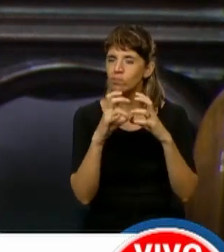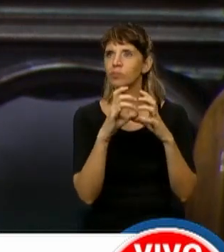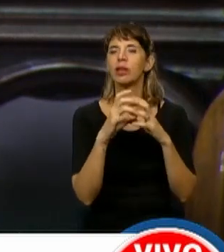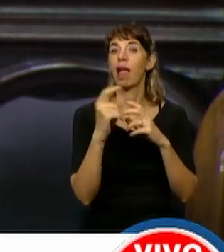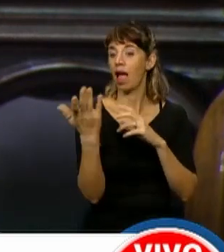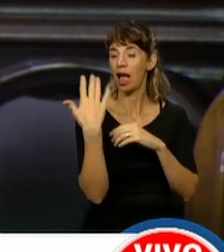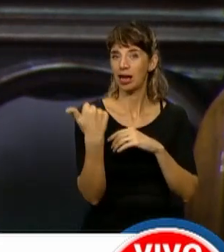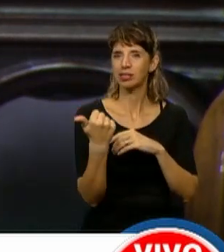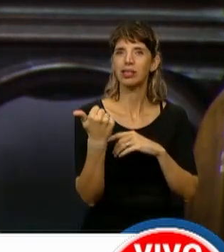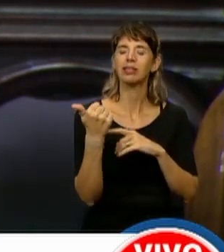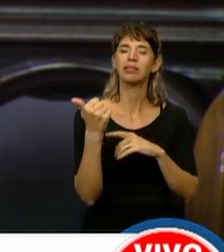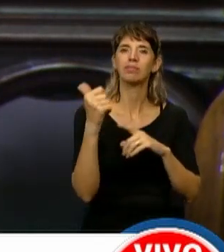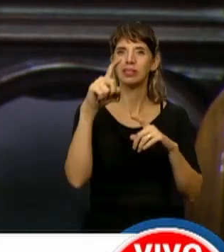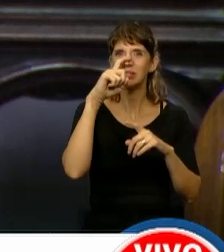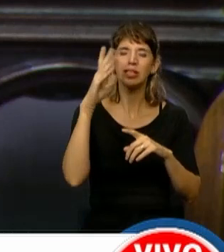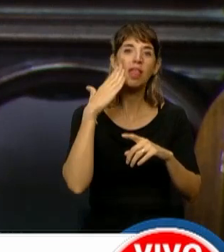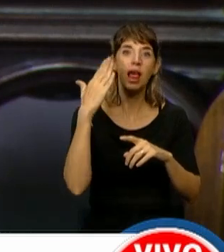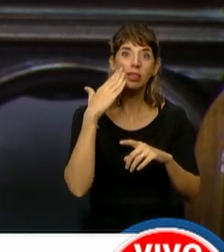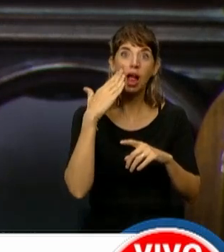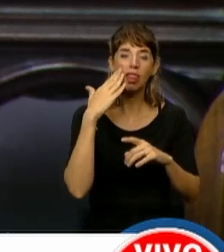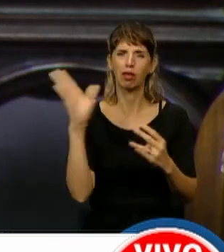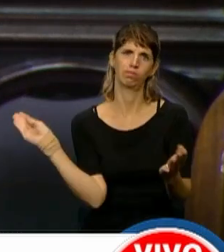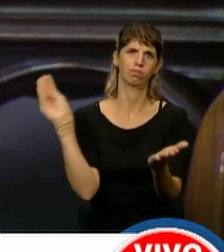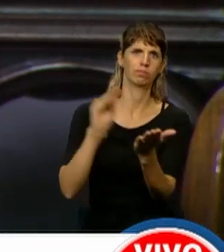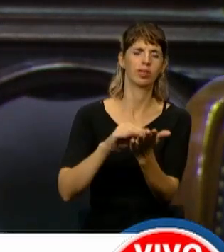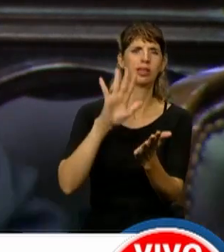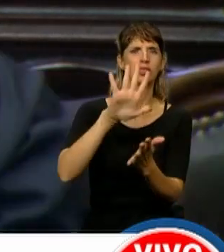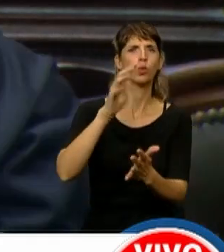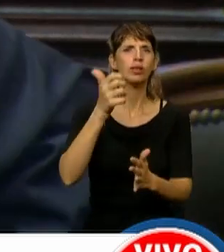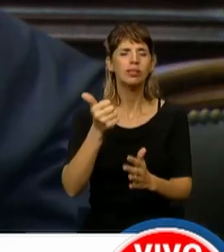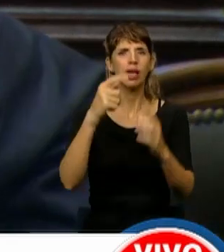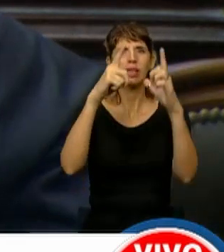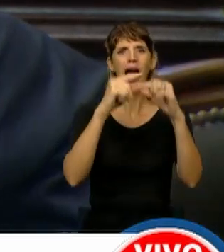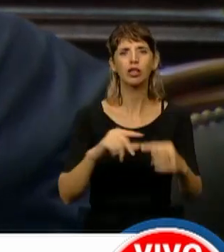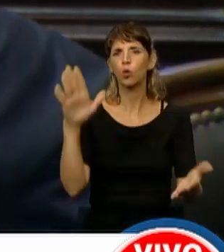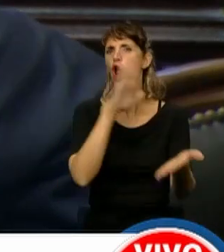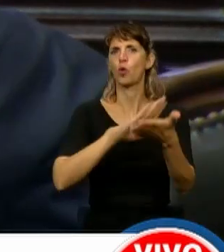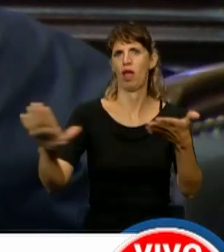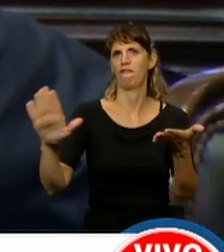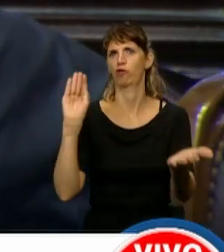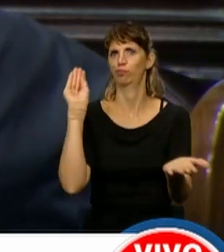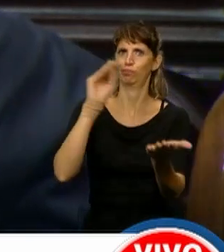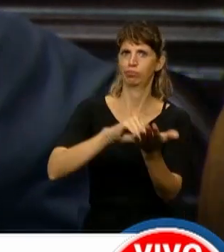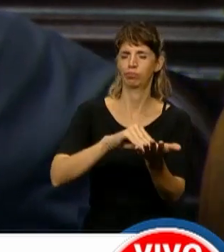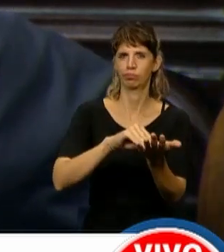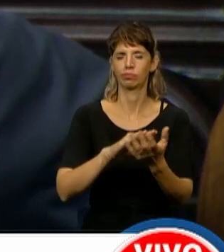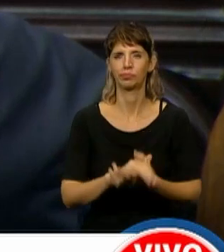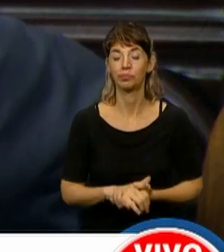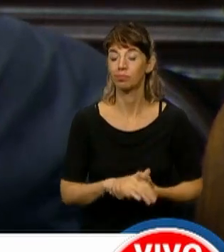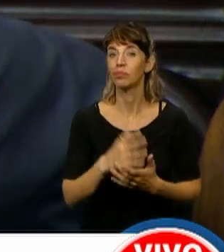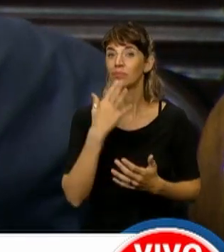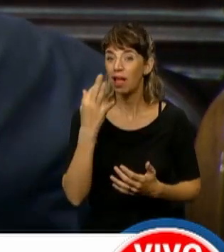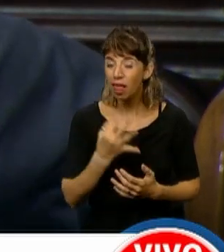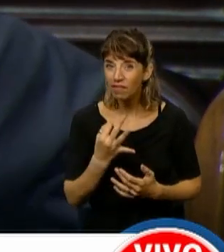ayer a las 19 horas se incorporaron 56 artículos nuevos. La verdad, esta ley